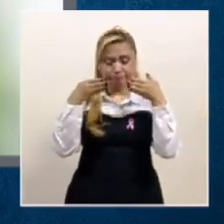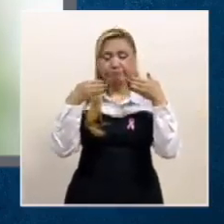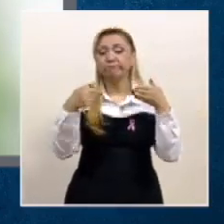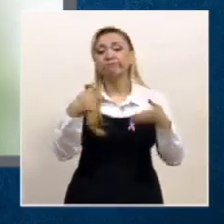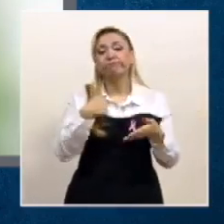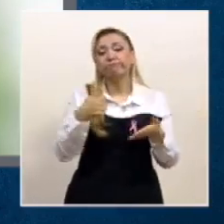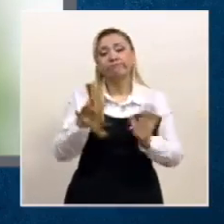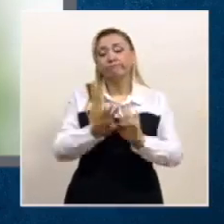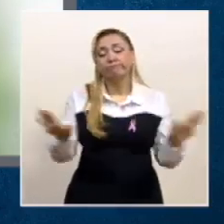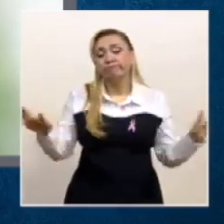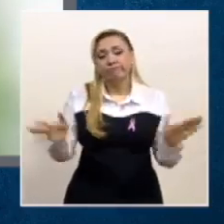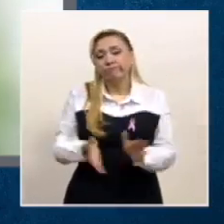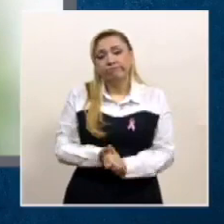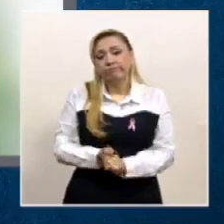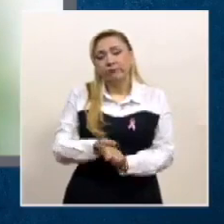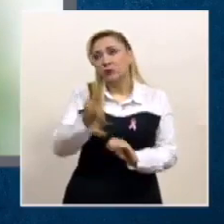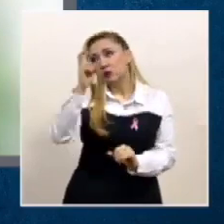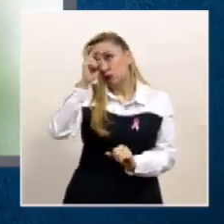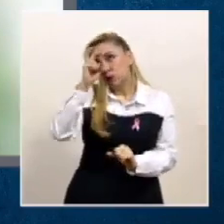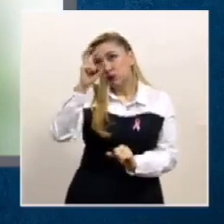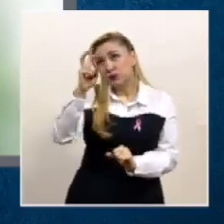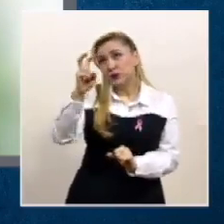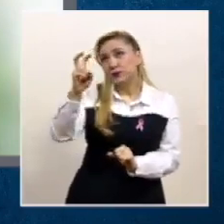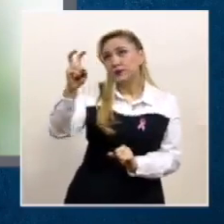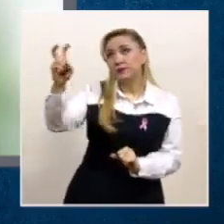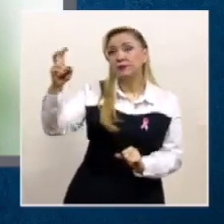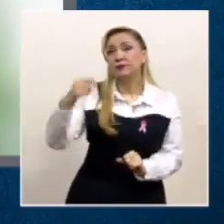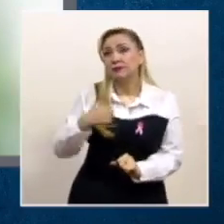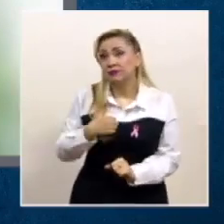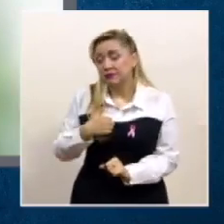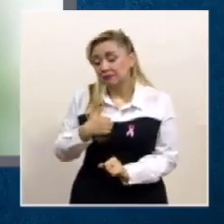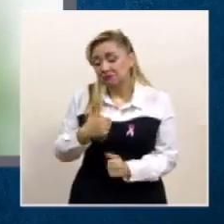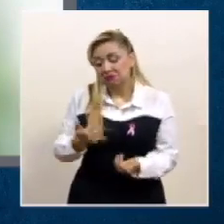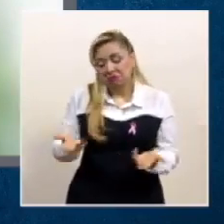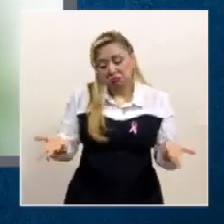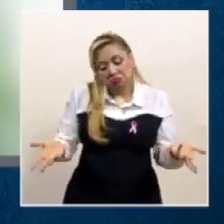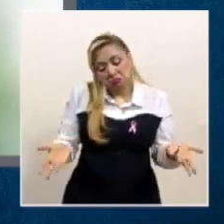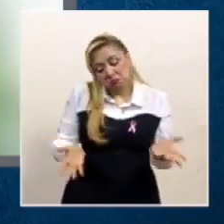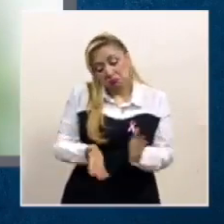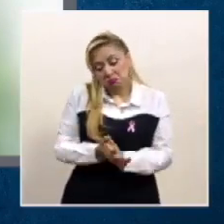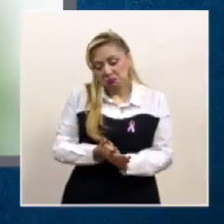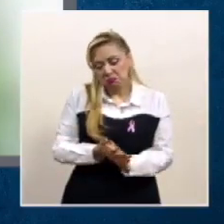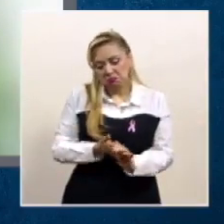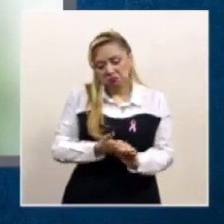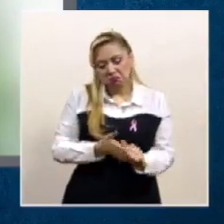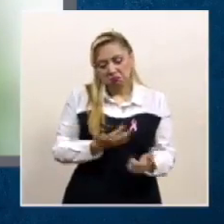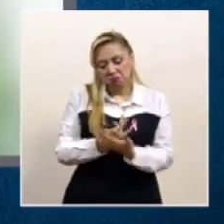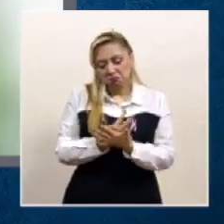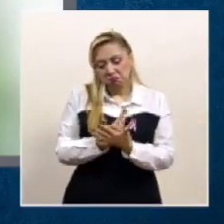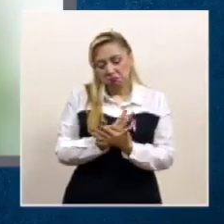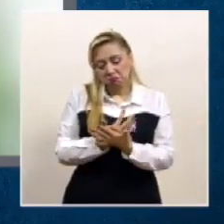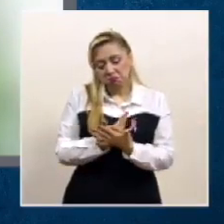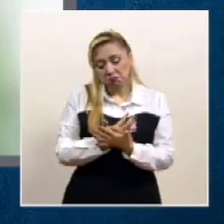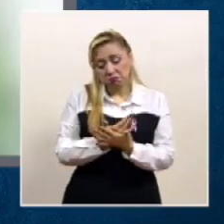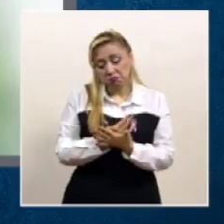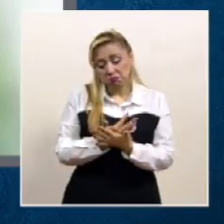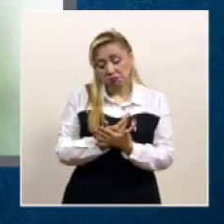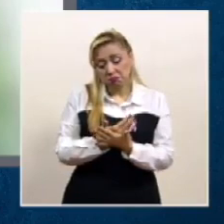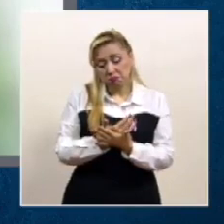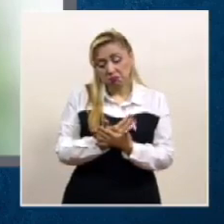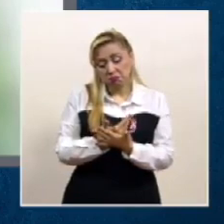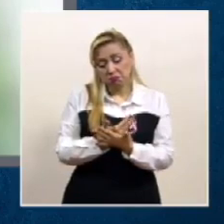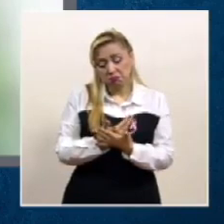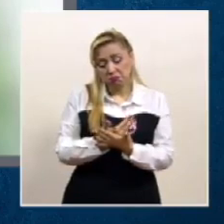que lo deseable, lo esperable para una persona con discapacidad es el pues de solo estar esperando